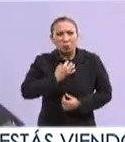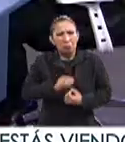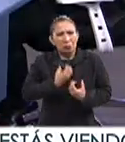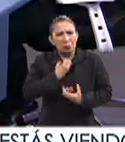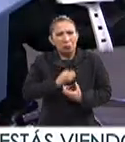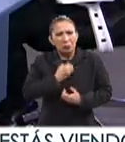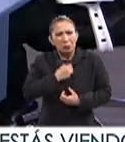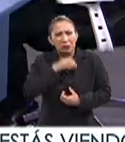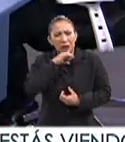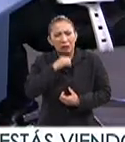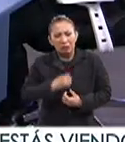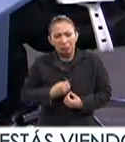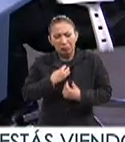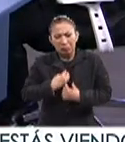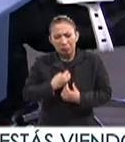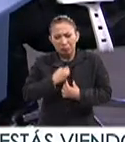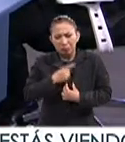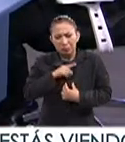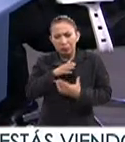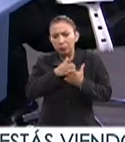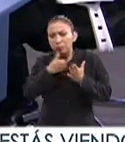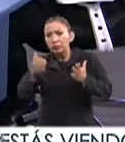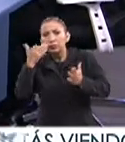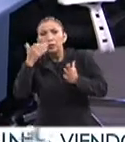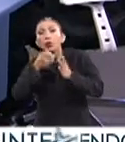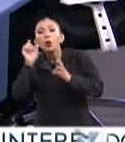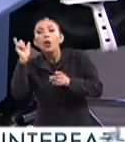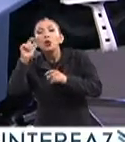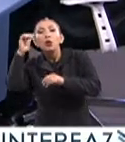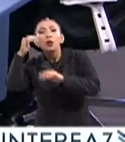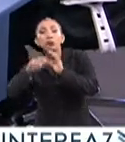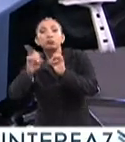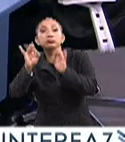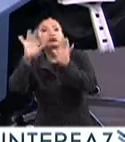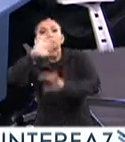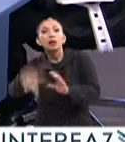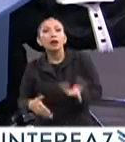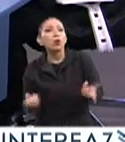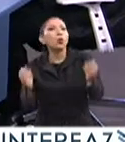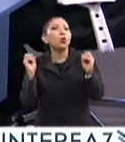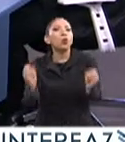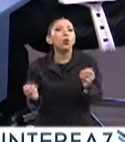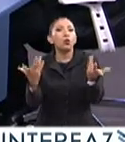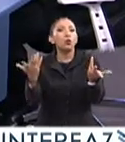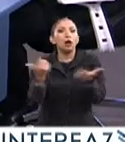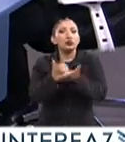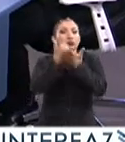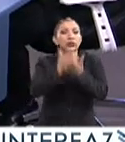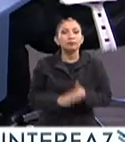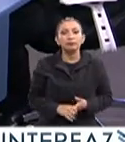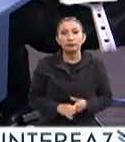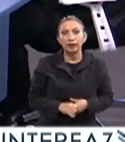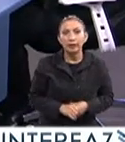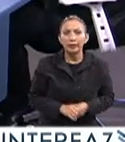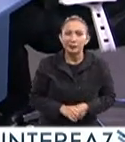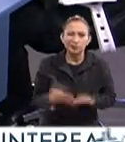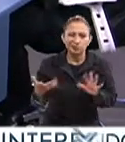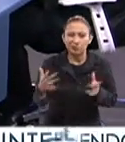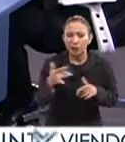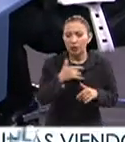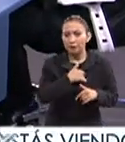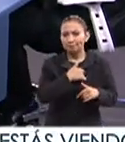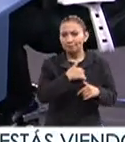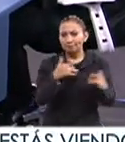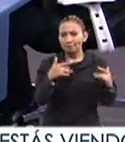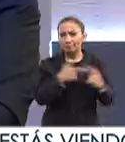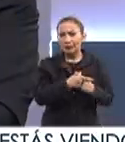pues así fríamente, el desenlace fatal. ¿Existe una durabilidad al respecto, medido, un promedio? La verdad es que el infarto es